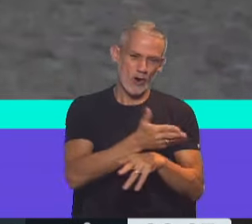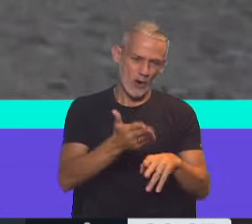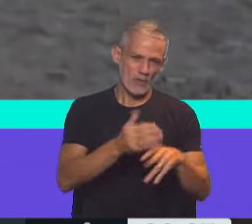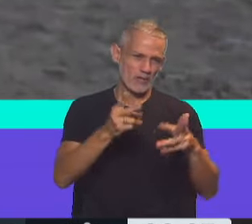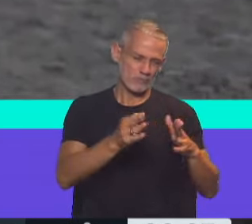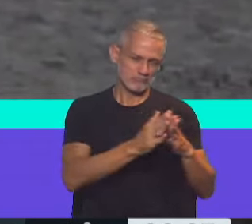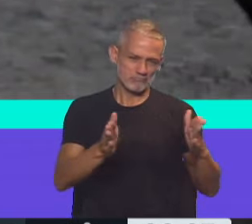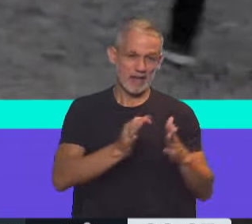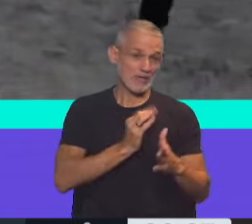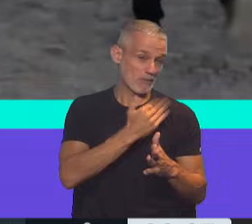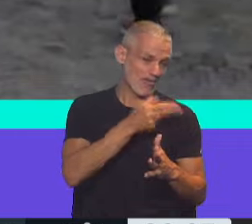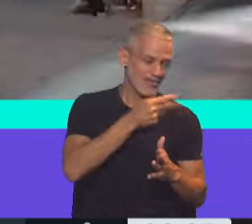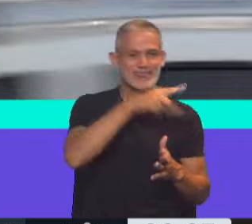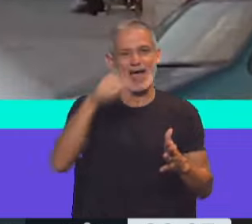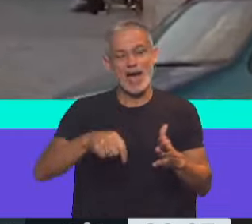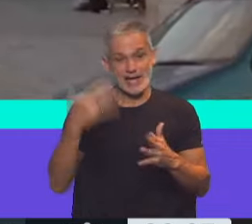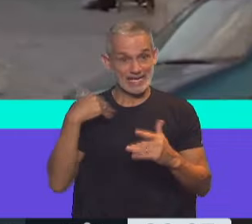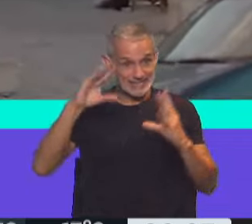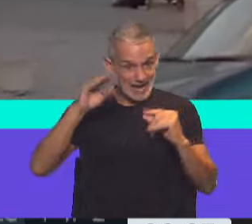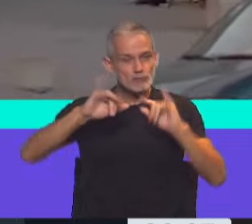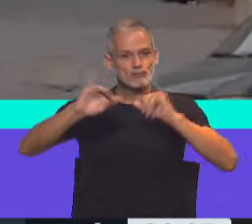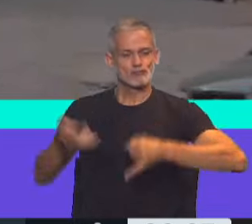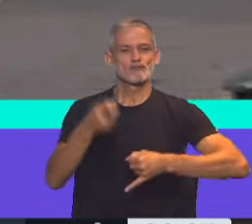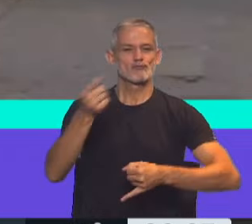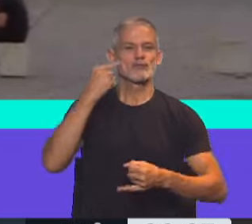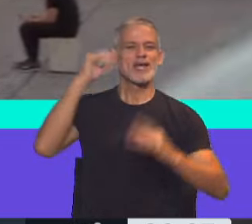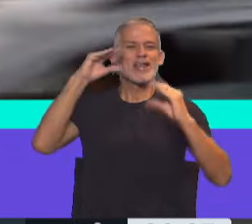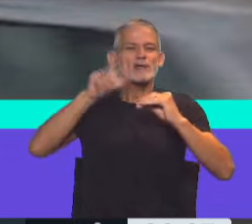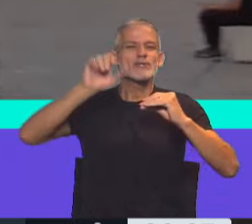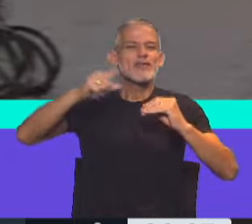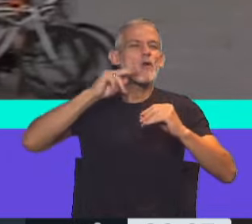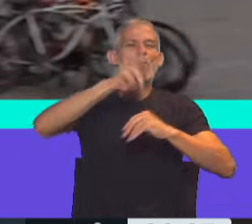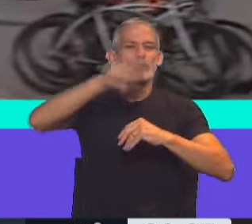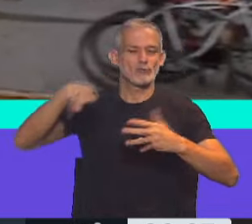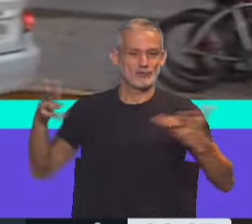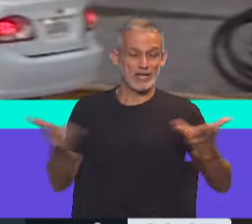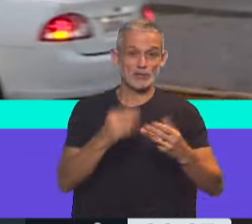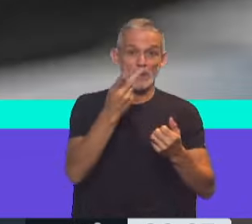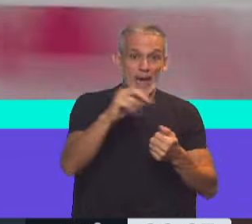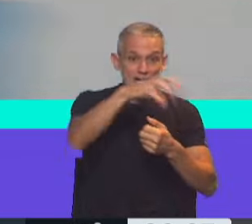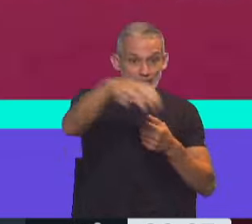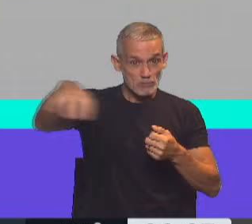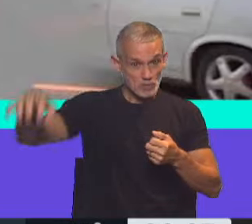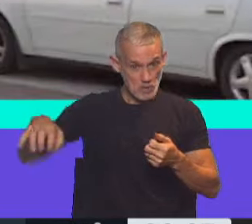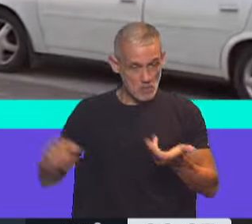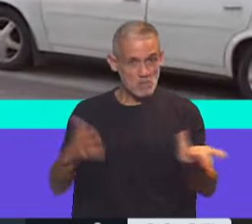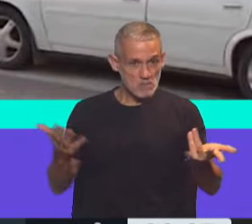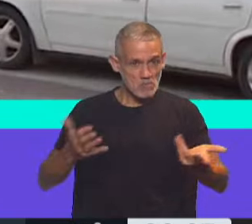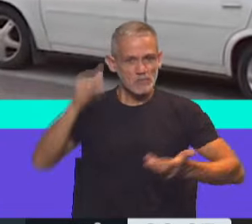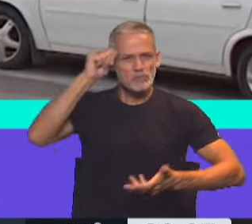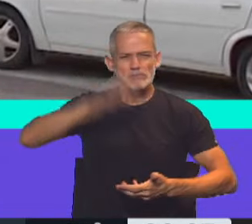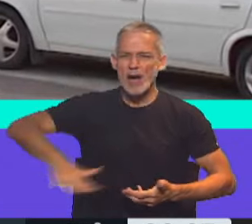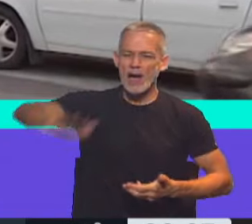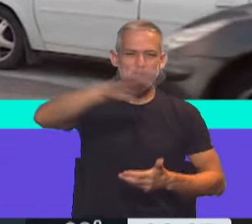COVID-19, anoche se celebró la Noche de los Museos. Más de 20 espacios distribuidos por toda